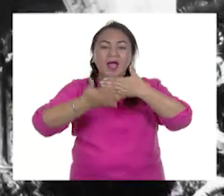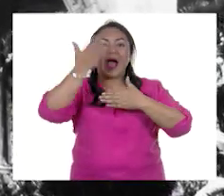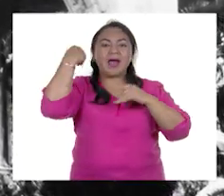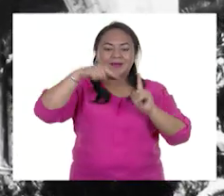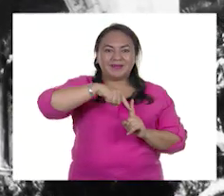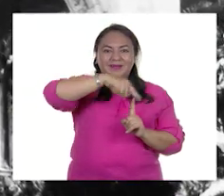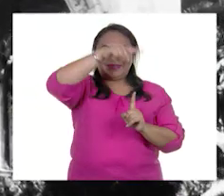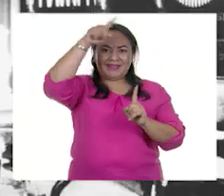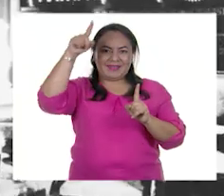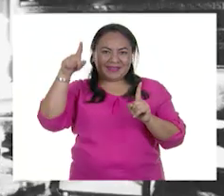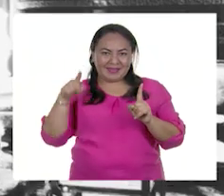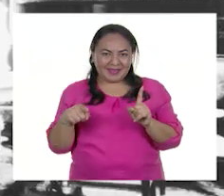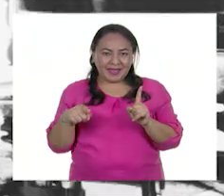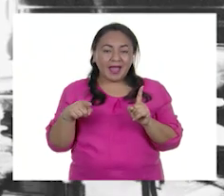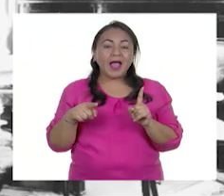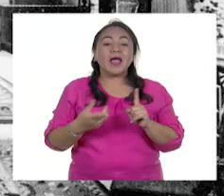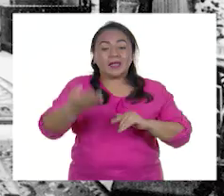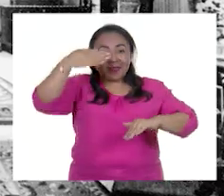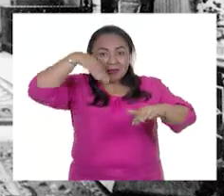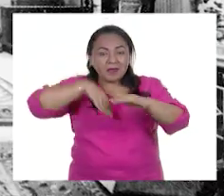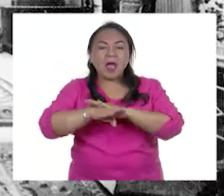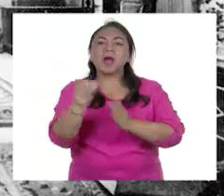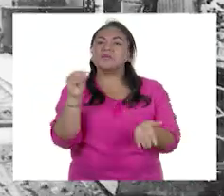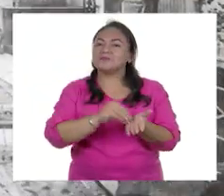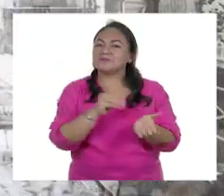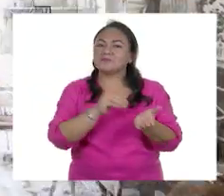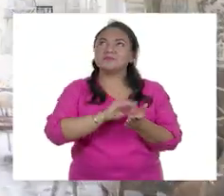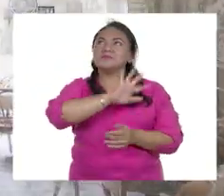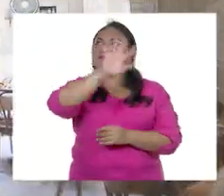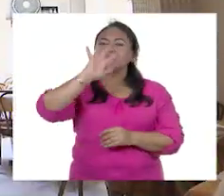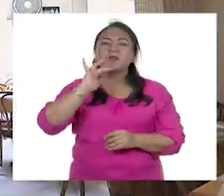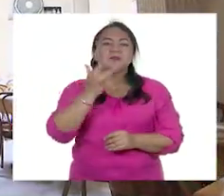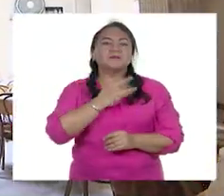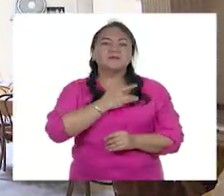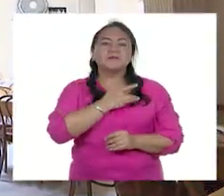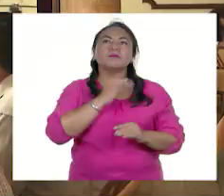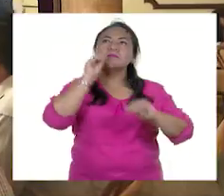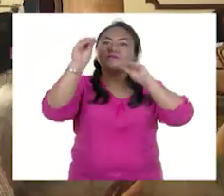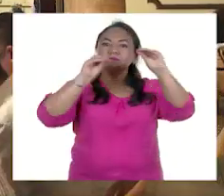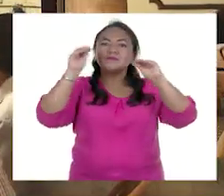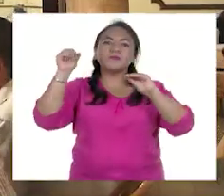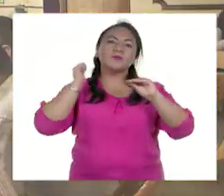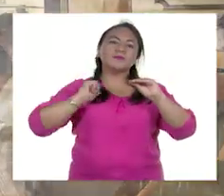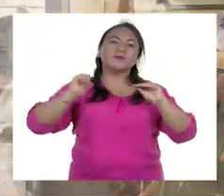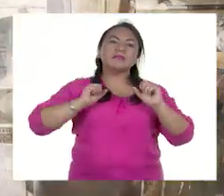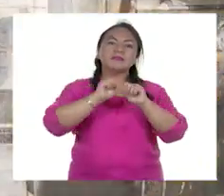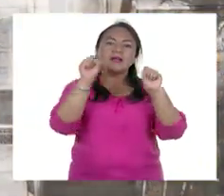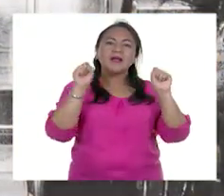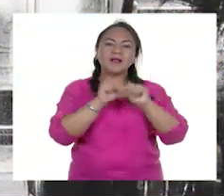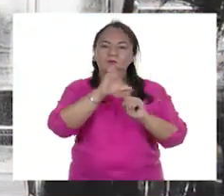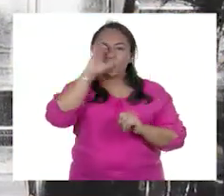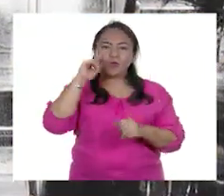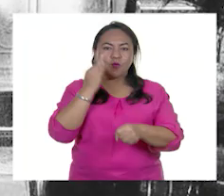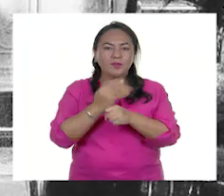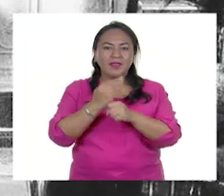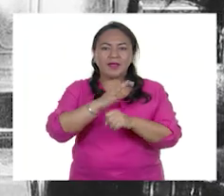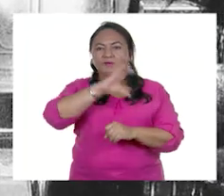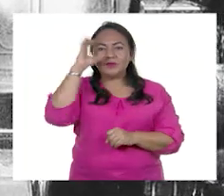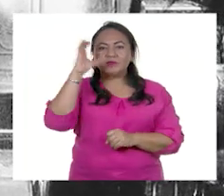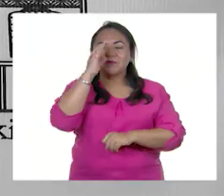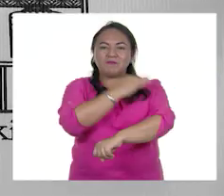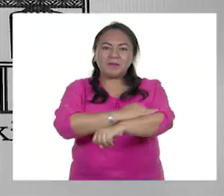arco del lado de Vallarta, y el interior conserva la estructura y la decoración de los antiguos salones que se pueden ver en las fotografías